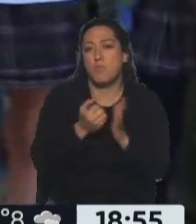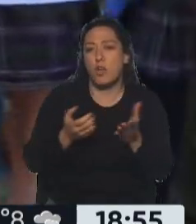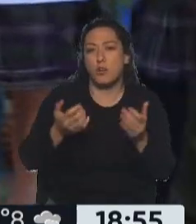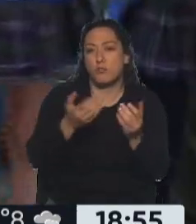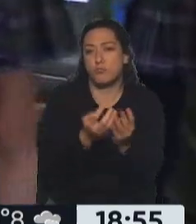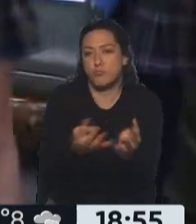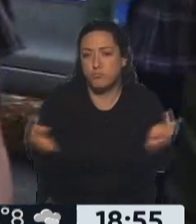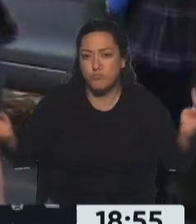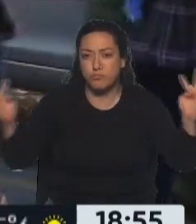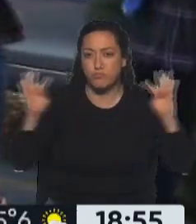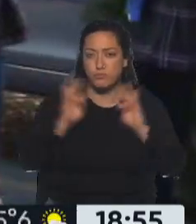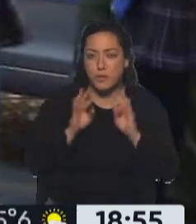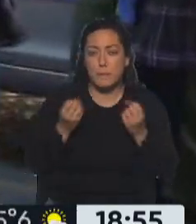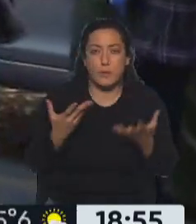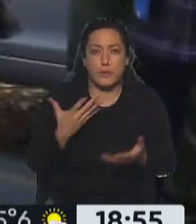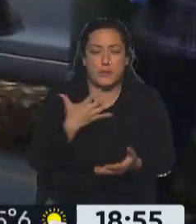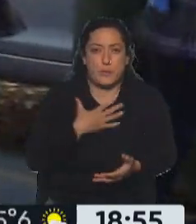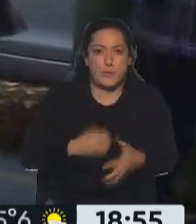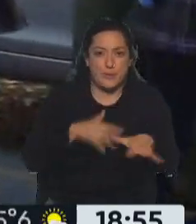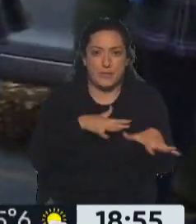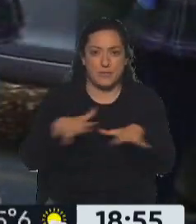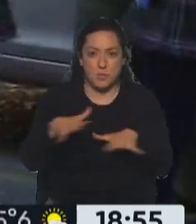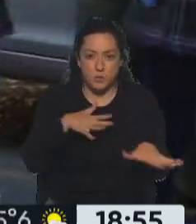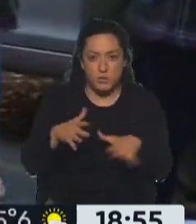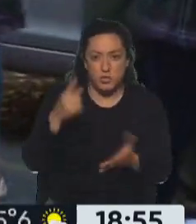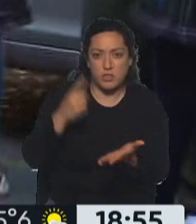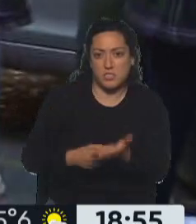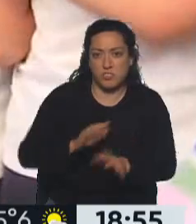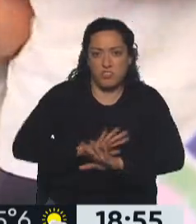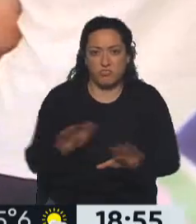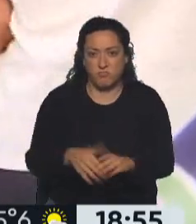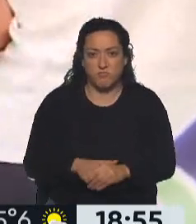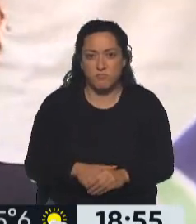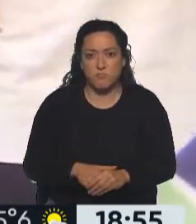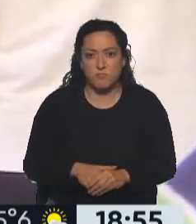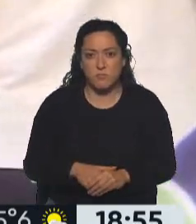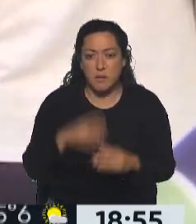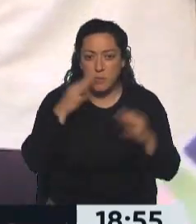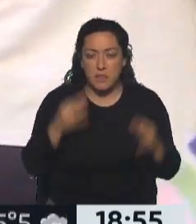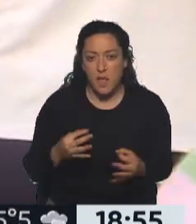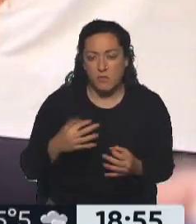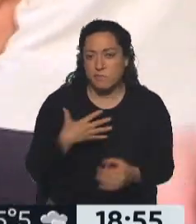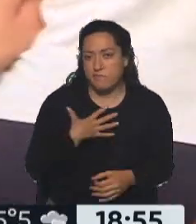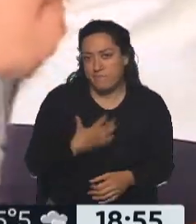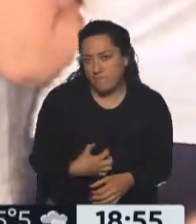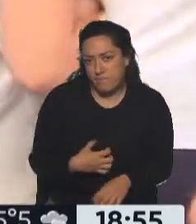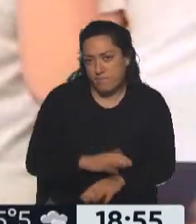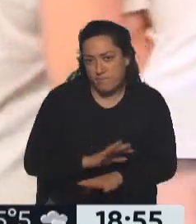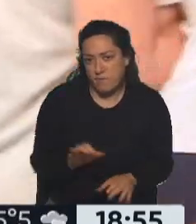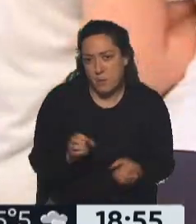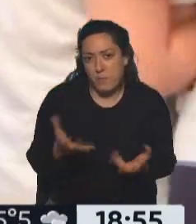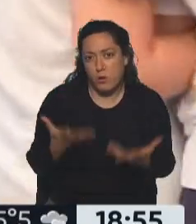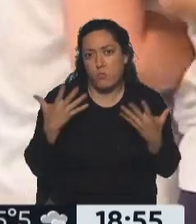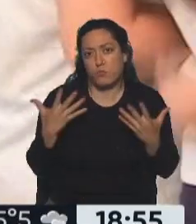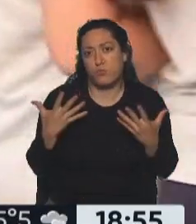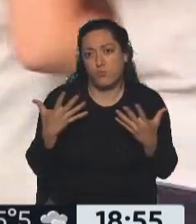escuela en medio de la angustia que les provoca la decisión tomada. La verdad siento mucha angustia porque obviamente